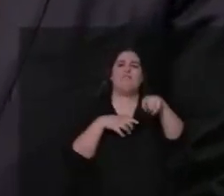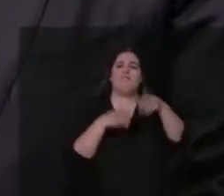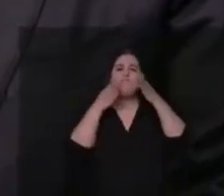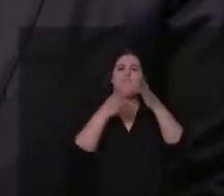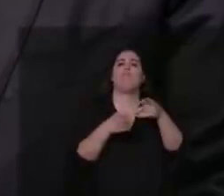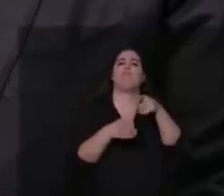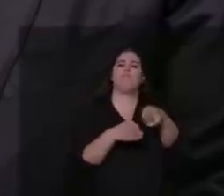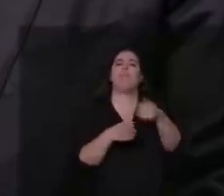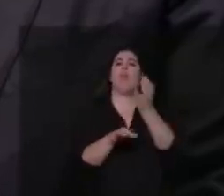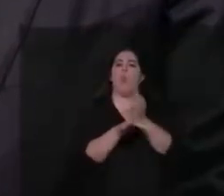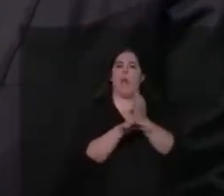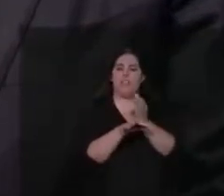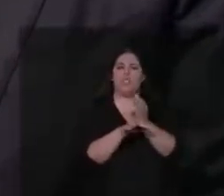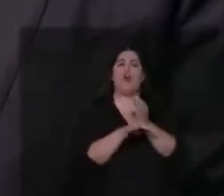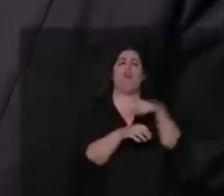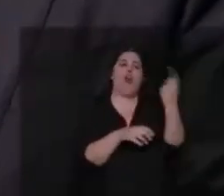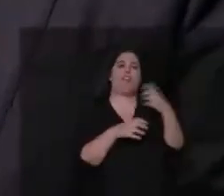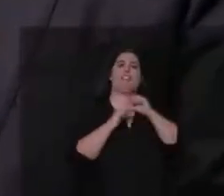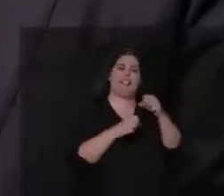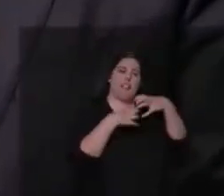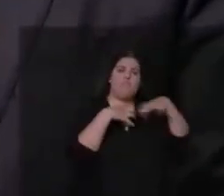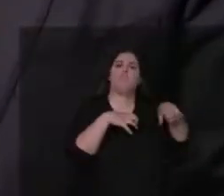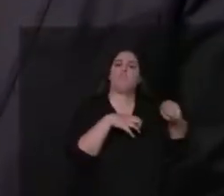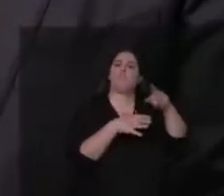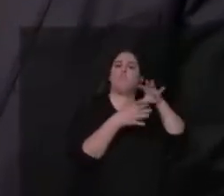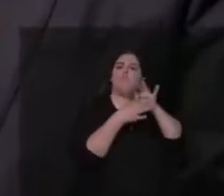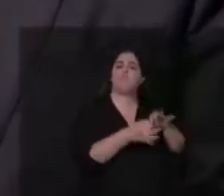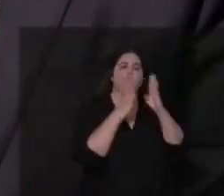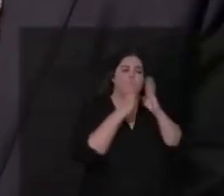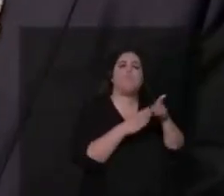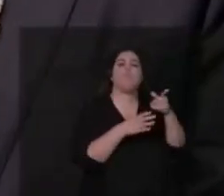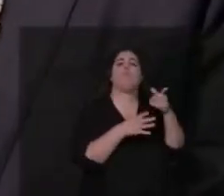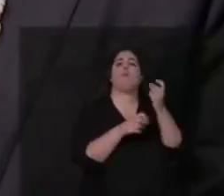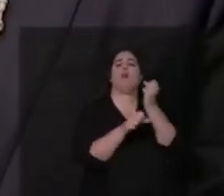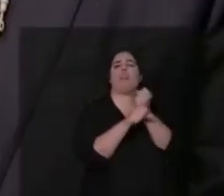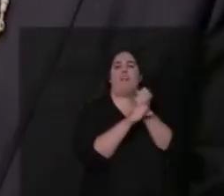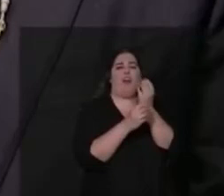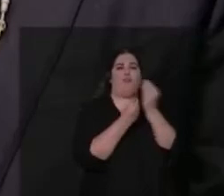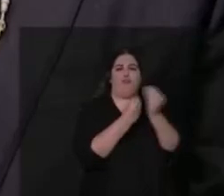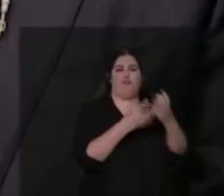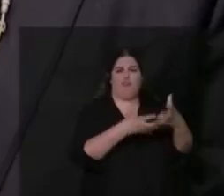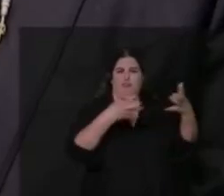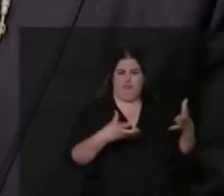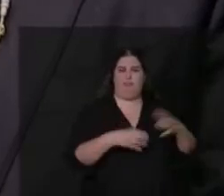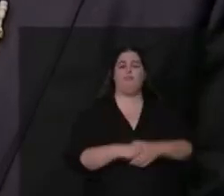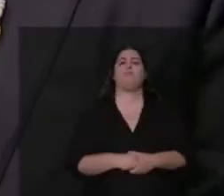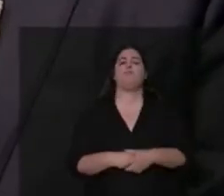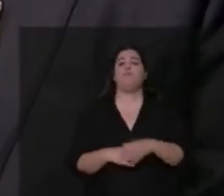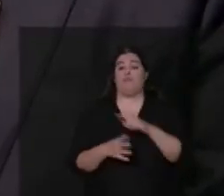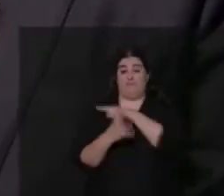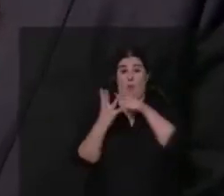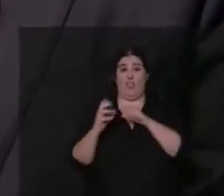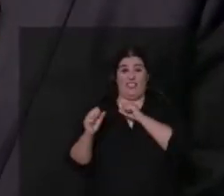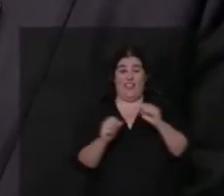vinculada a lo que tiene que ver con la educación y una secretaría que tiene que ver con la inserción en el mercado de trabajo. Esto tiene sentido